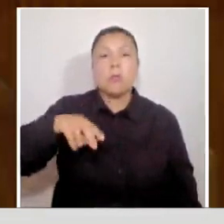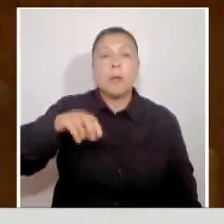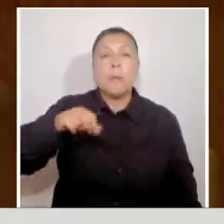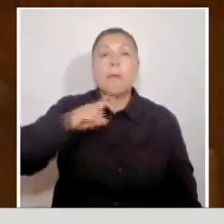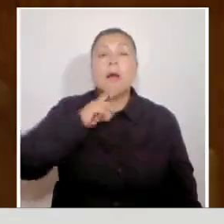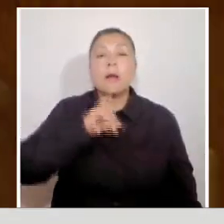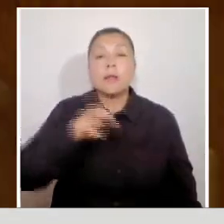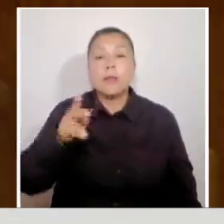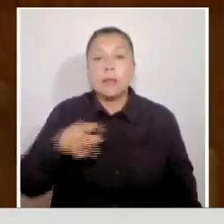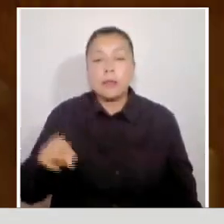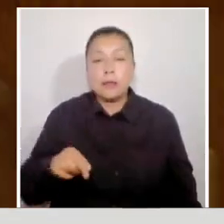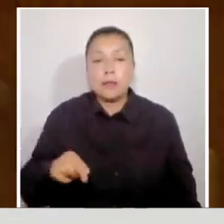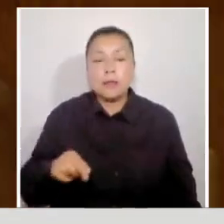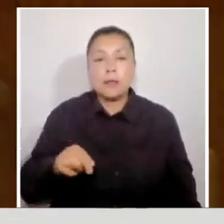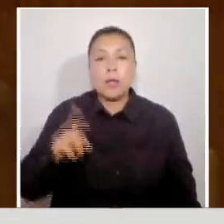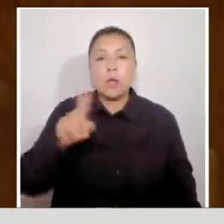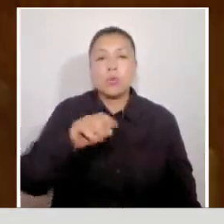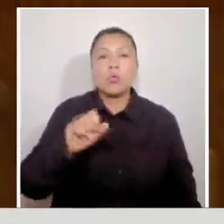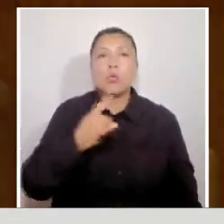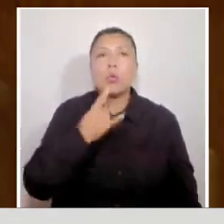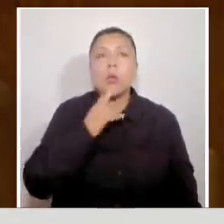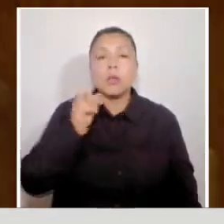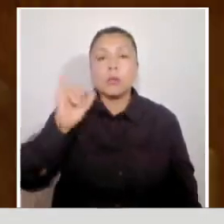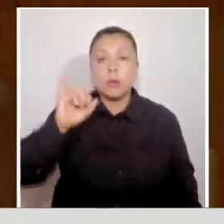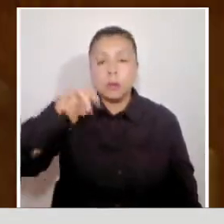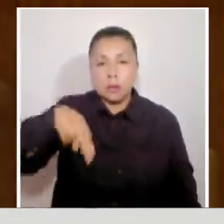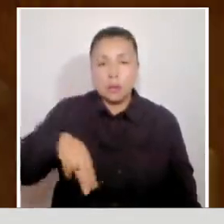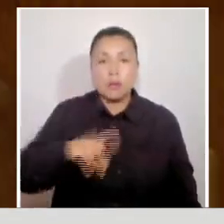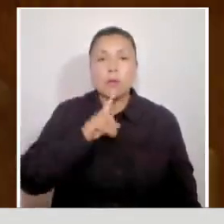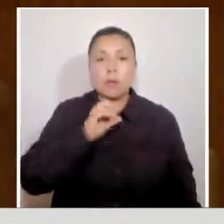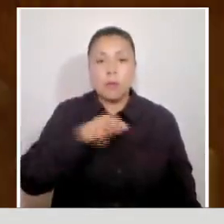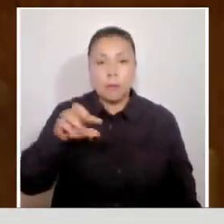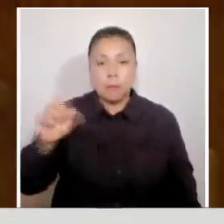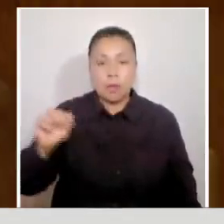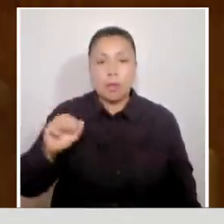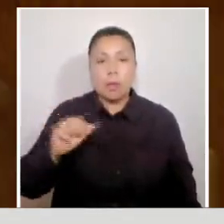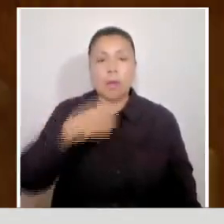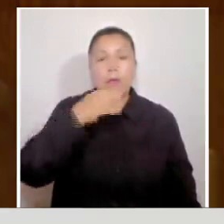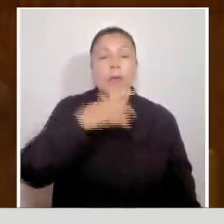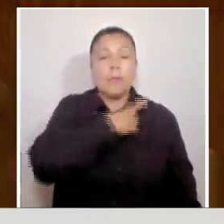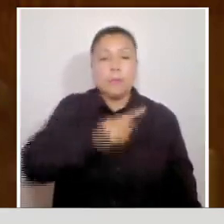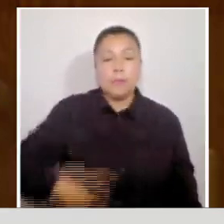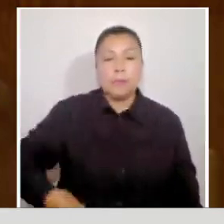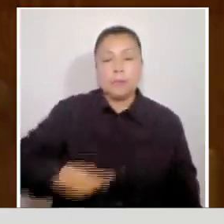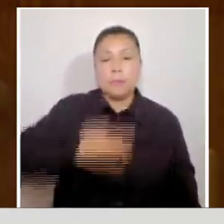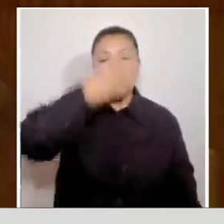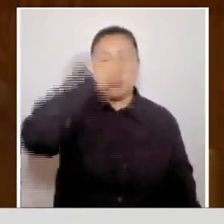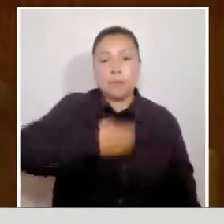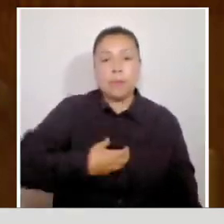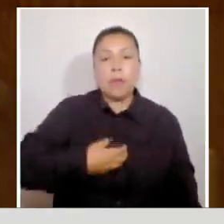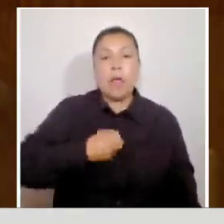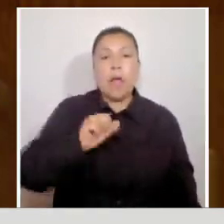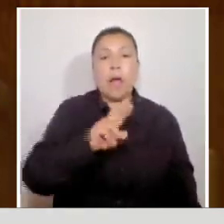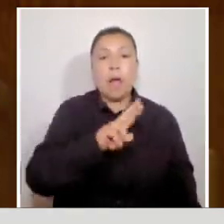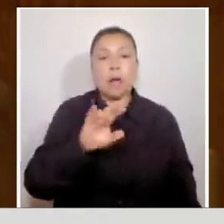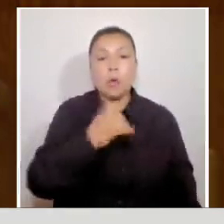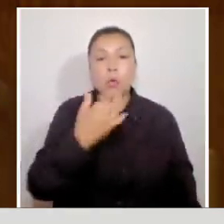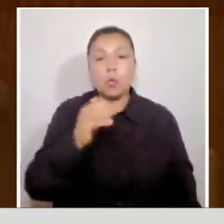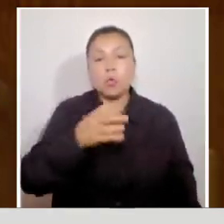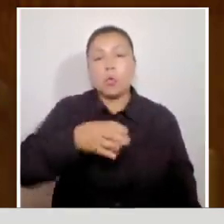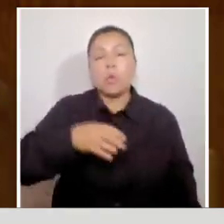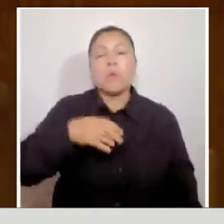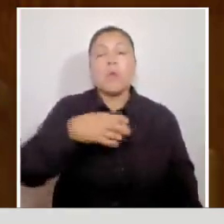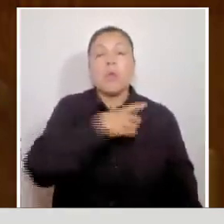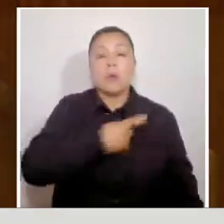marco antant Cristian tap Ramos y del diputado que habla Roberto Arroyo Muñoz y de las diputadas